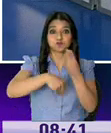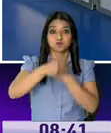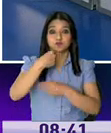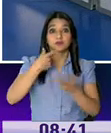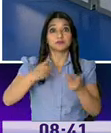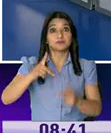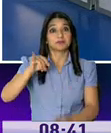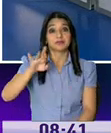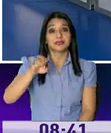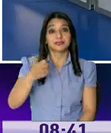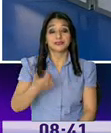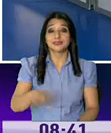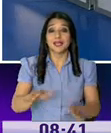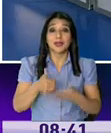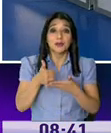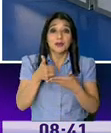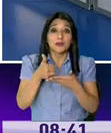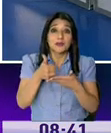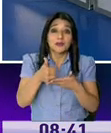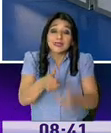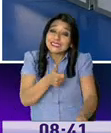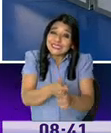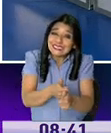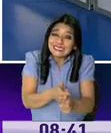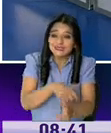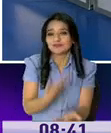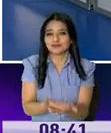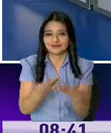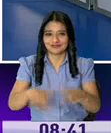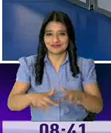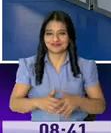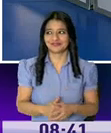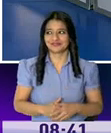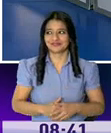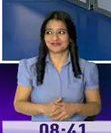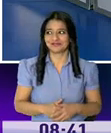Priscila, la ayuda está llegando.